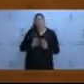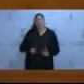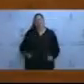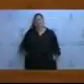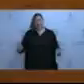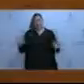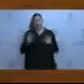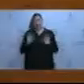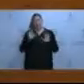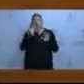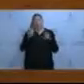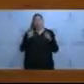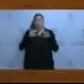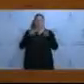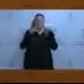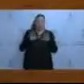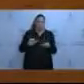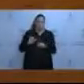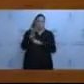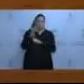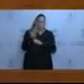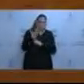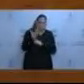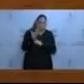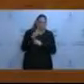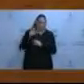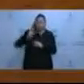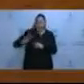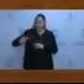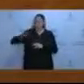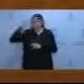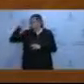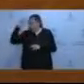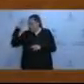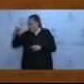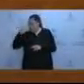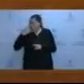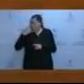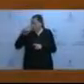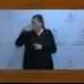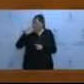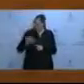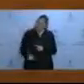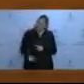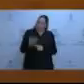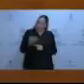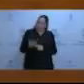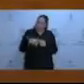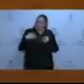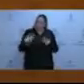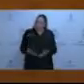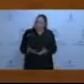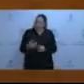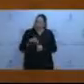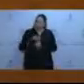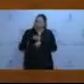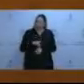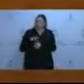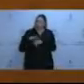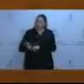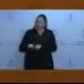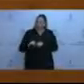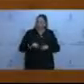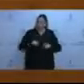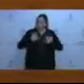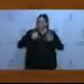se nos propone ahora? ¿Qué idea se le ha ocurrido para vendérnosla? Vamos a tener una agenda primaria garantizada de 10 minutos por